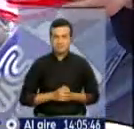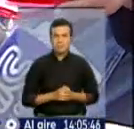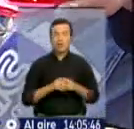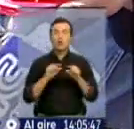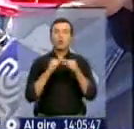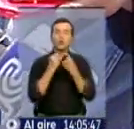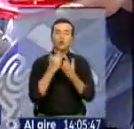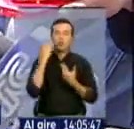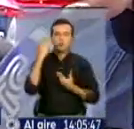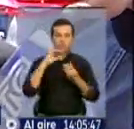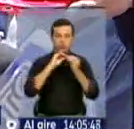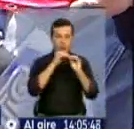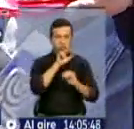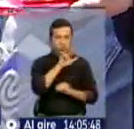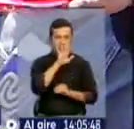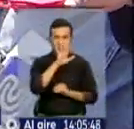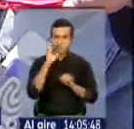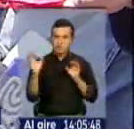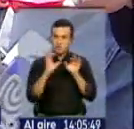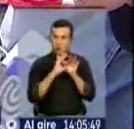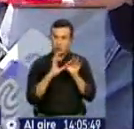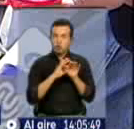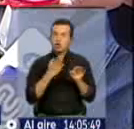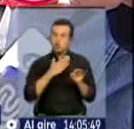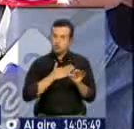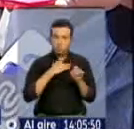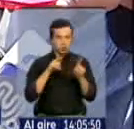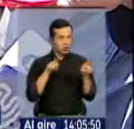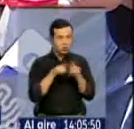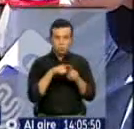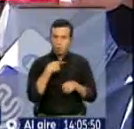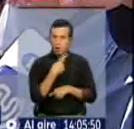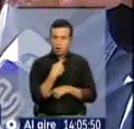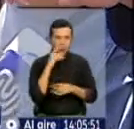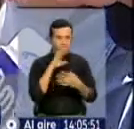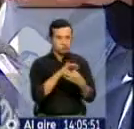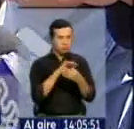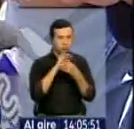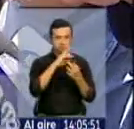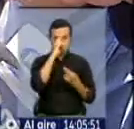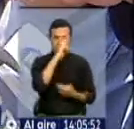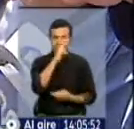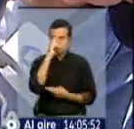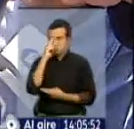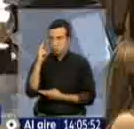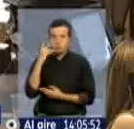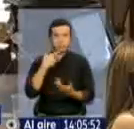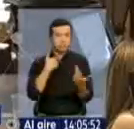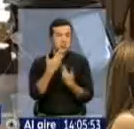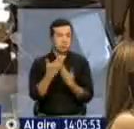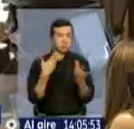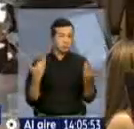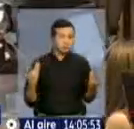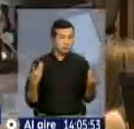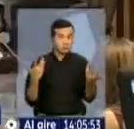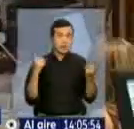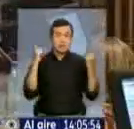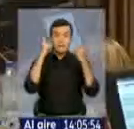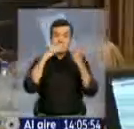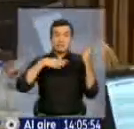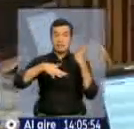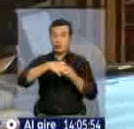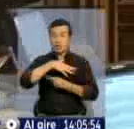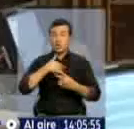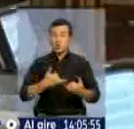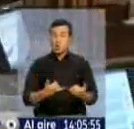Movimiento Alianza País y aliados, soy yo como lo es él. Por lo tanto, el respeto es de doble vía. En medio de esta difícil situación por la